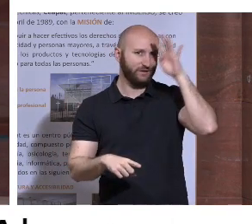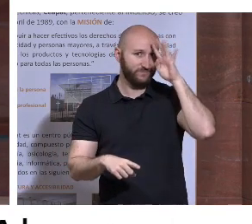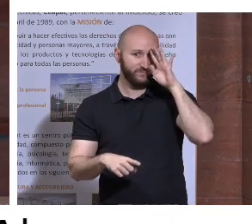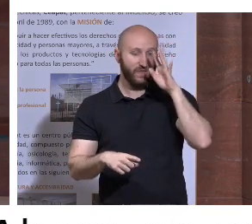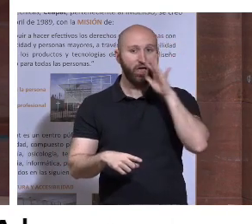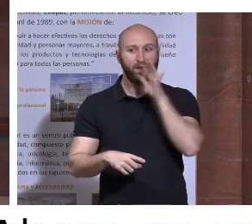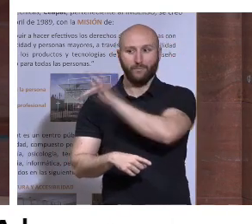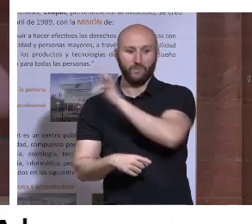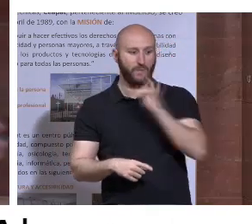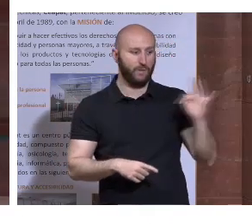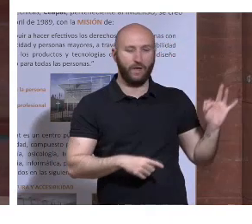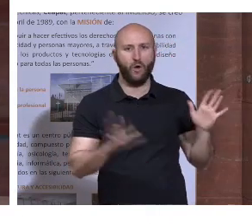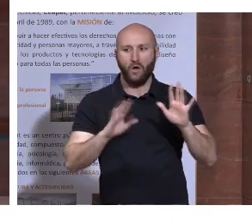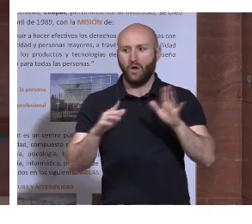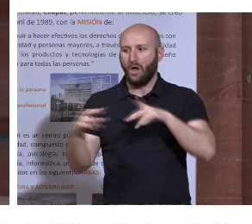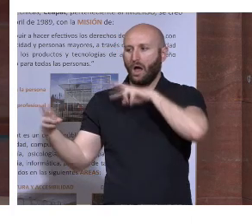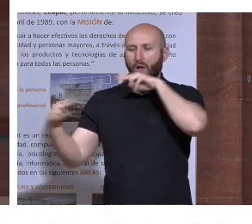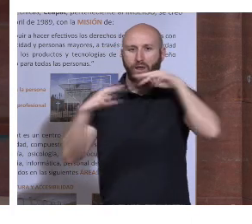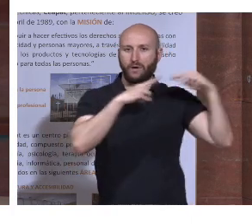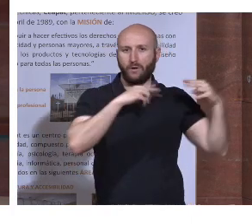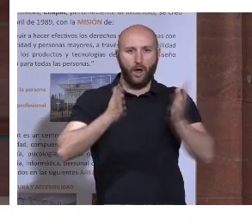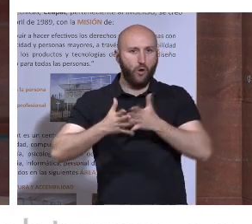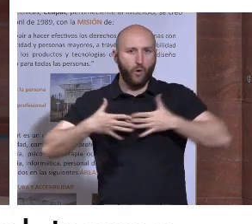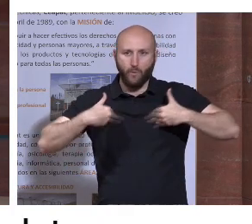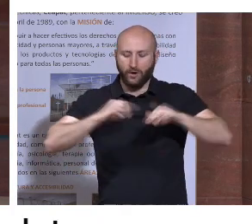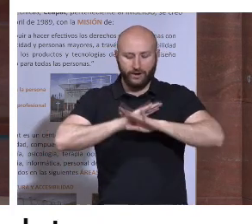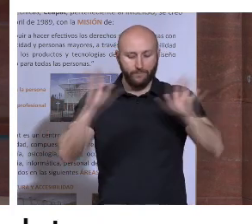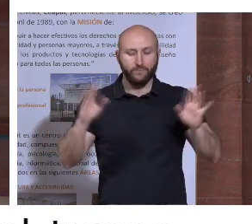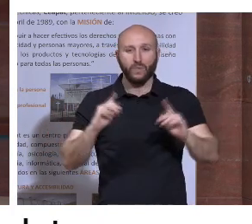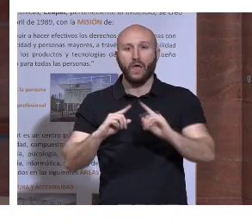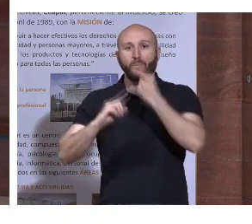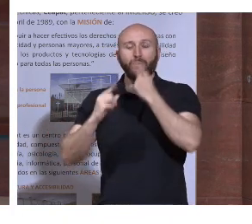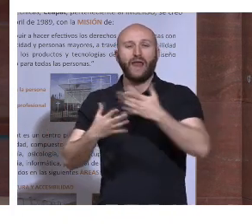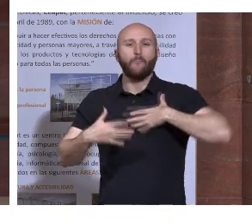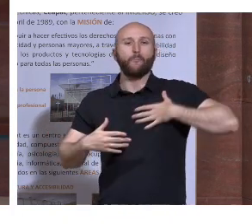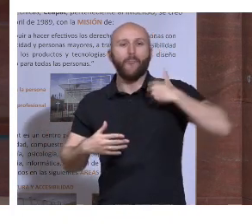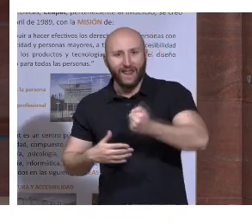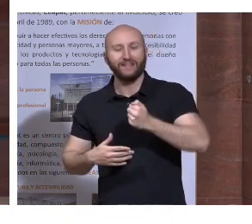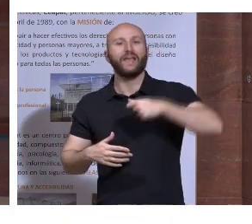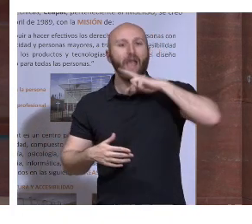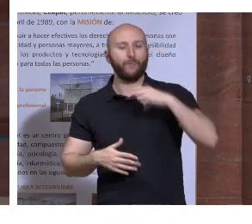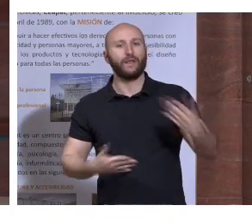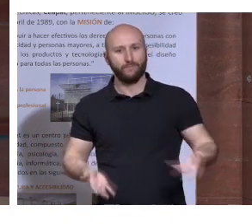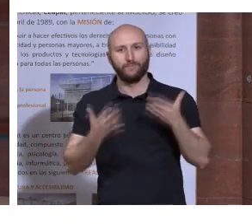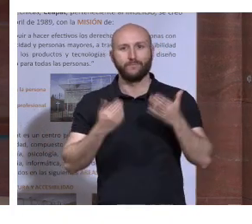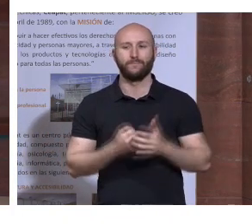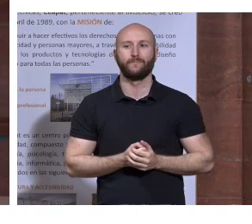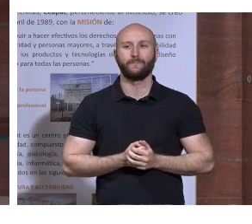a dar la palabra, hablar en el turno que queráis. La primera que se anime, la primera valiente que hable.